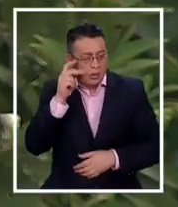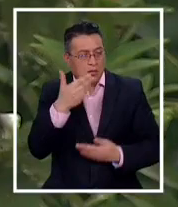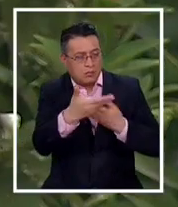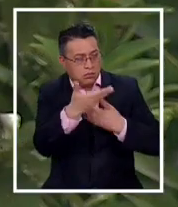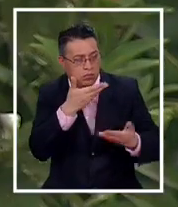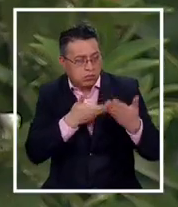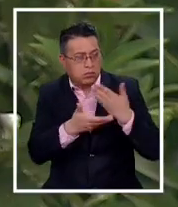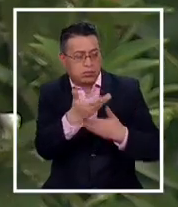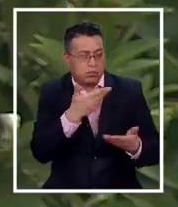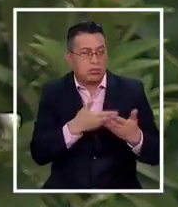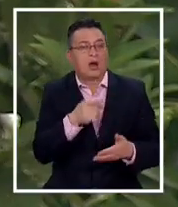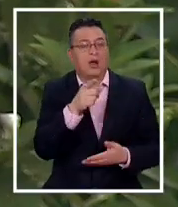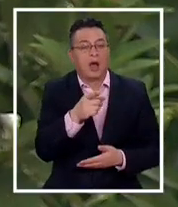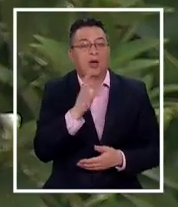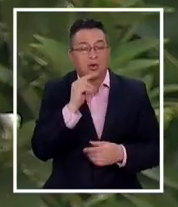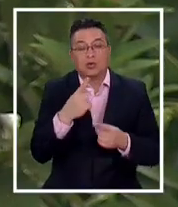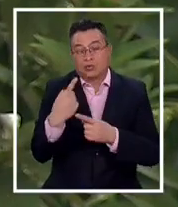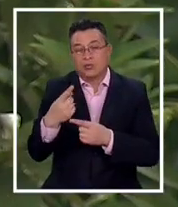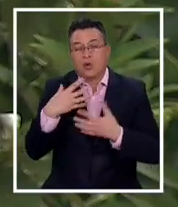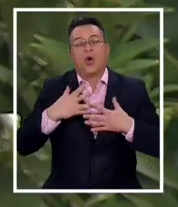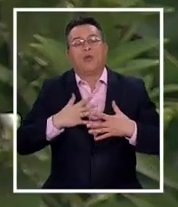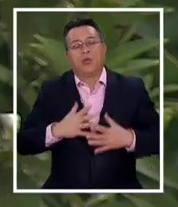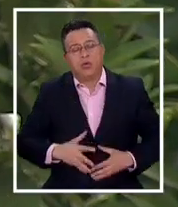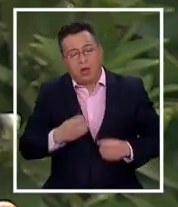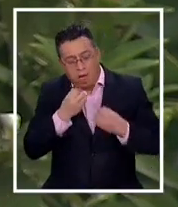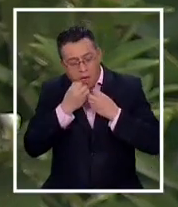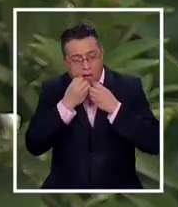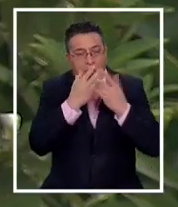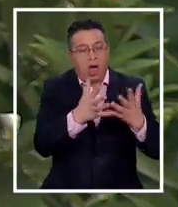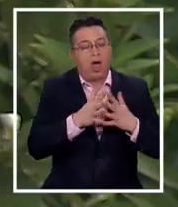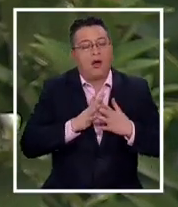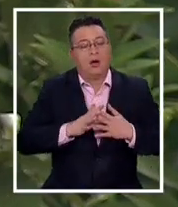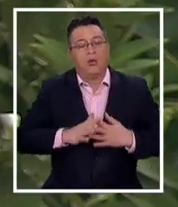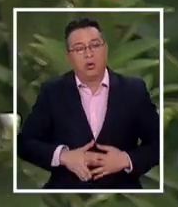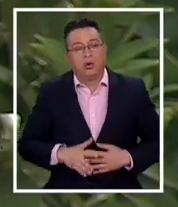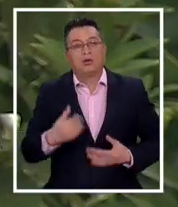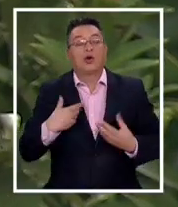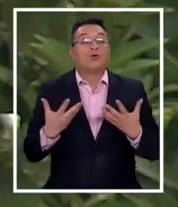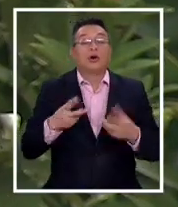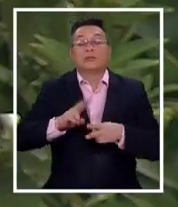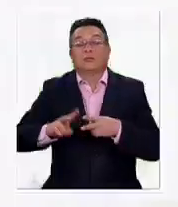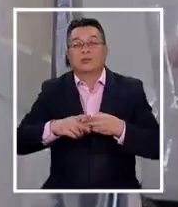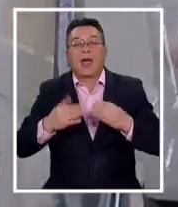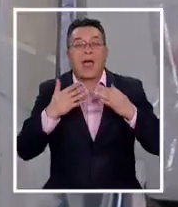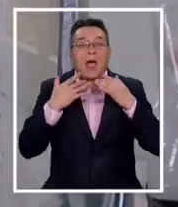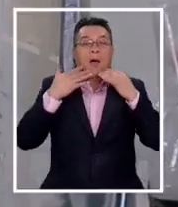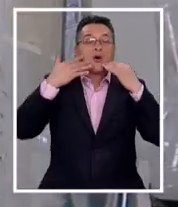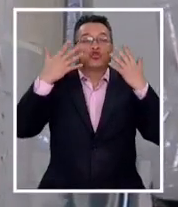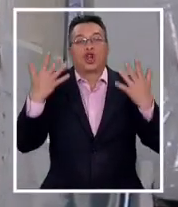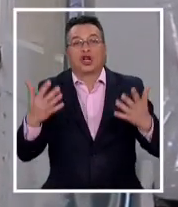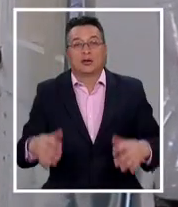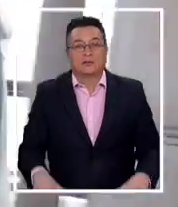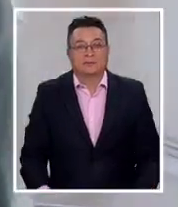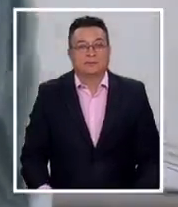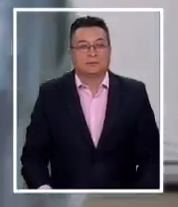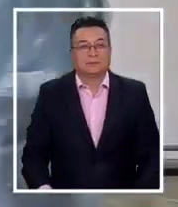decía Cristóbal, un espacio de desahogo, recomendaciones para aliviar la situación emocional.